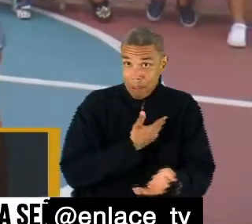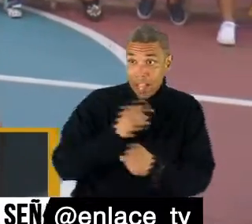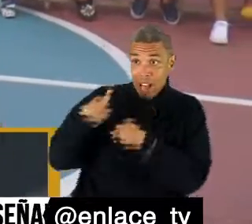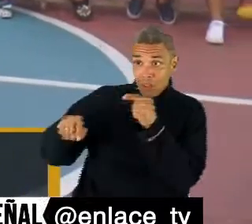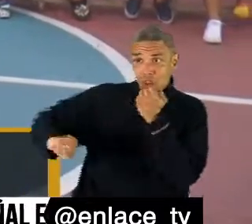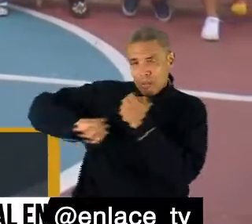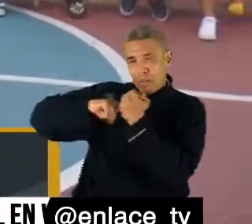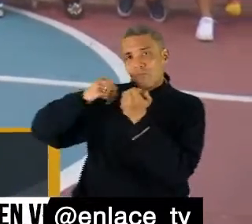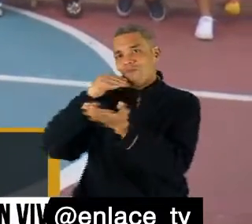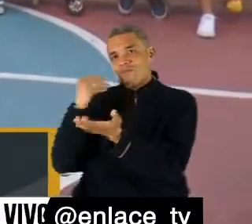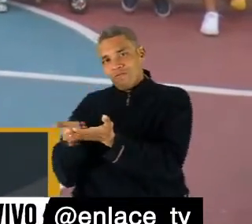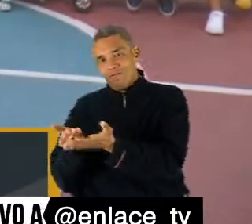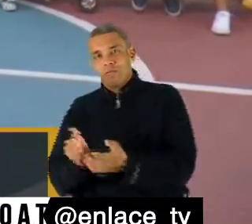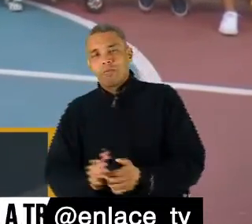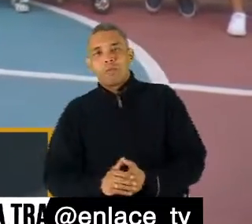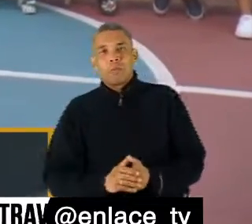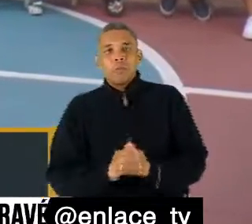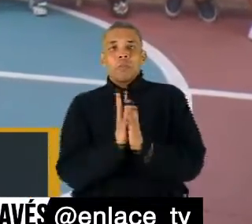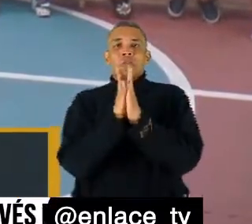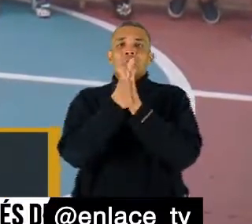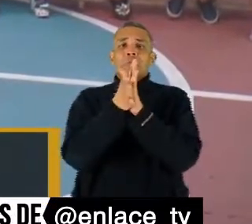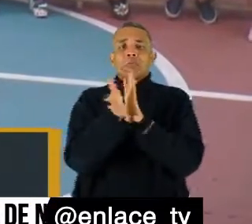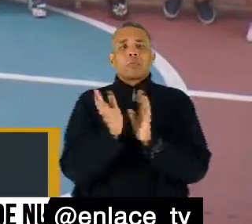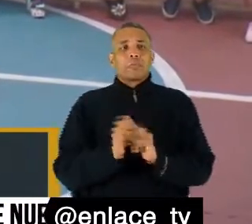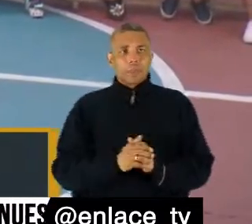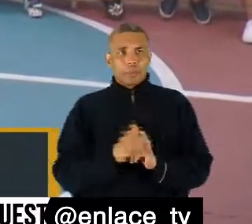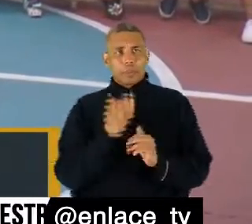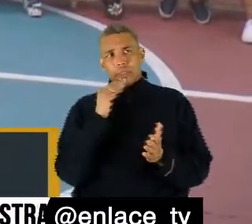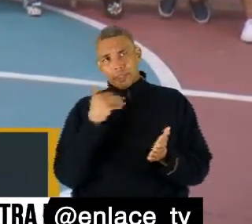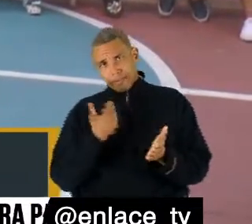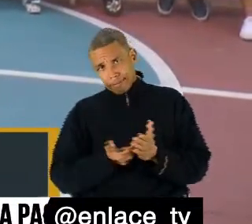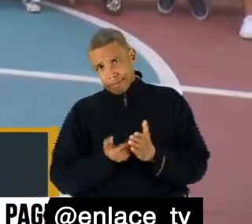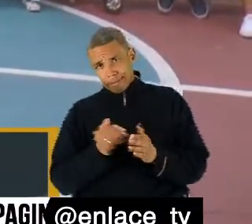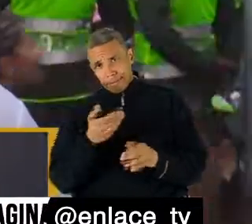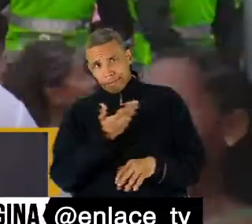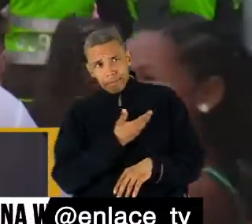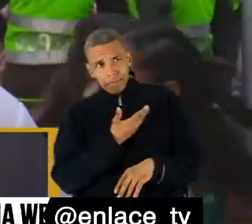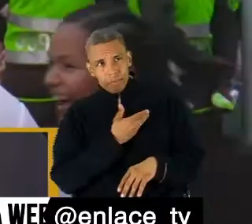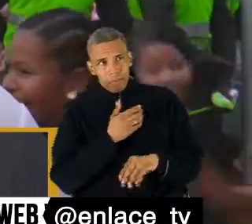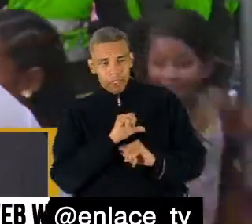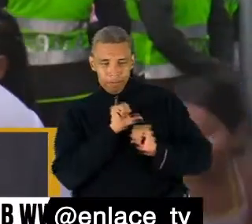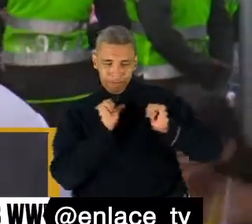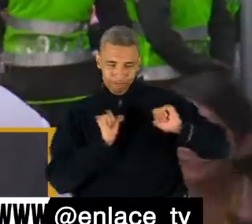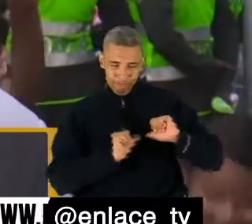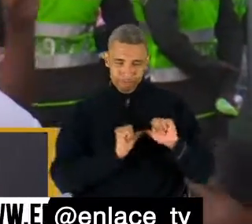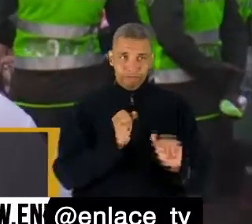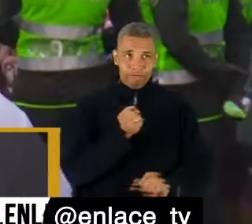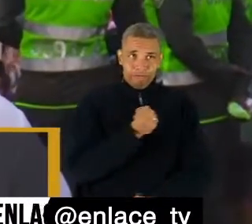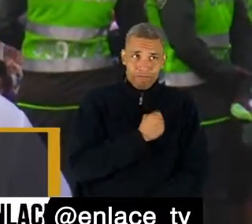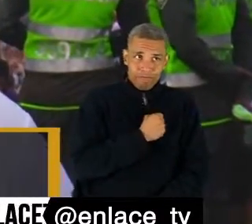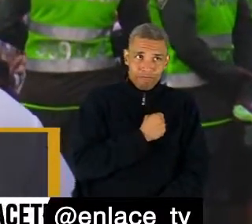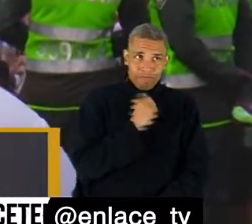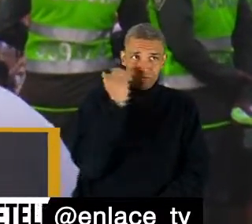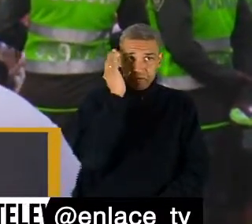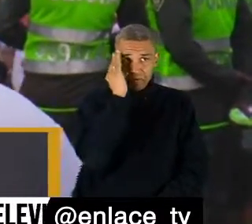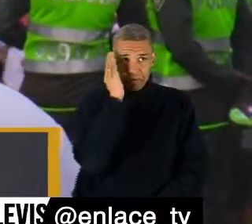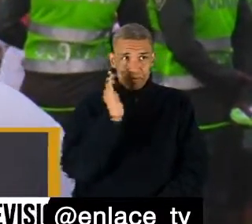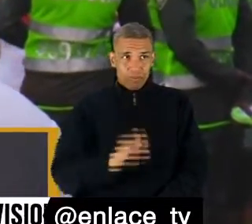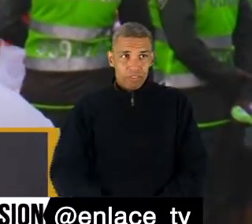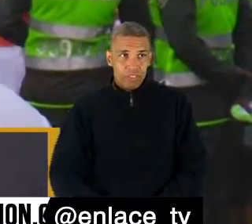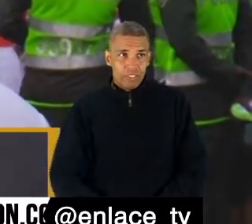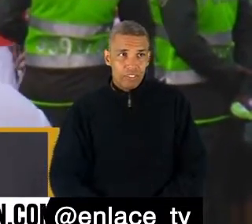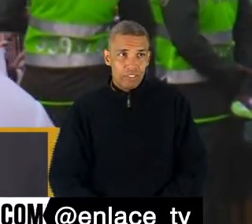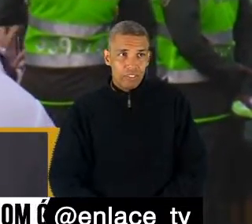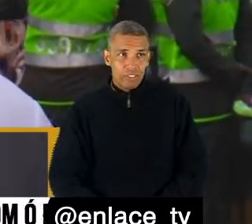querido que tenemos dentro de cada uno de nuestros corazones. Es un momento para generar